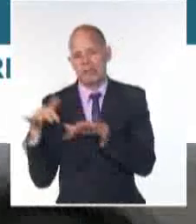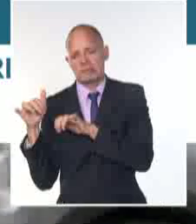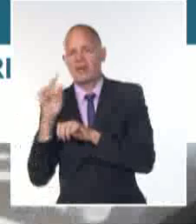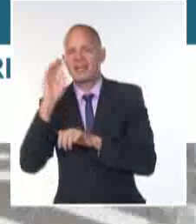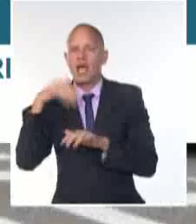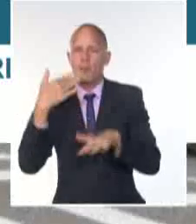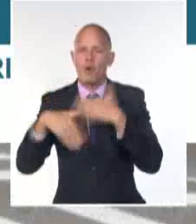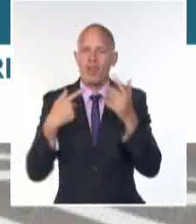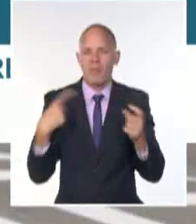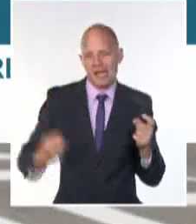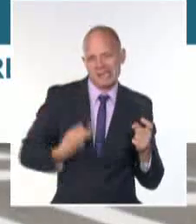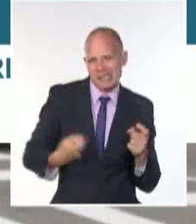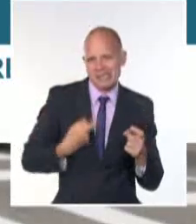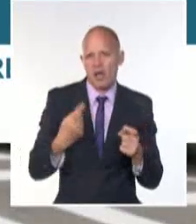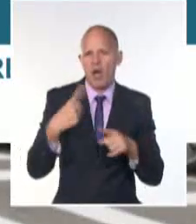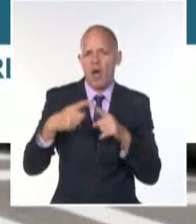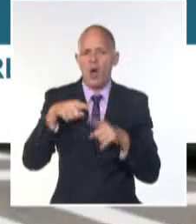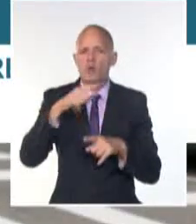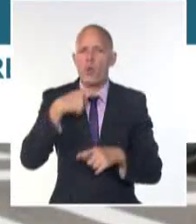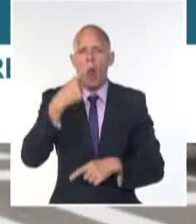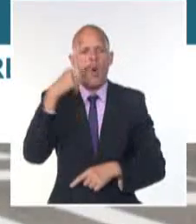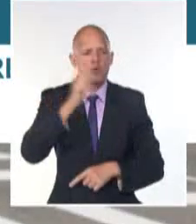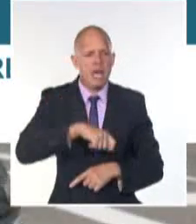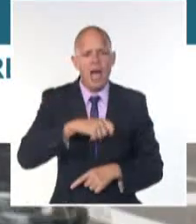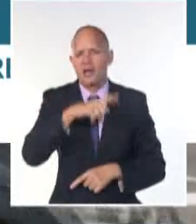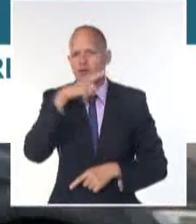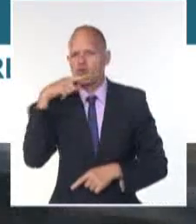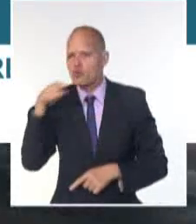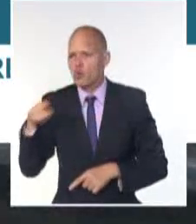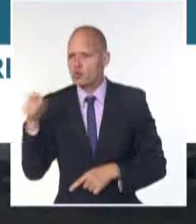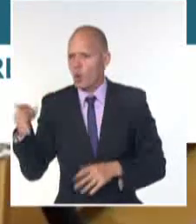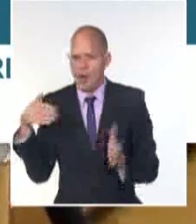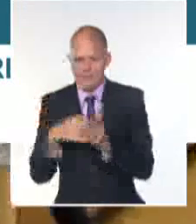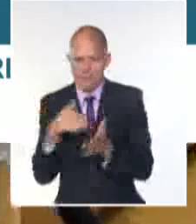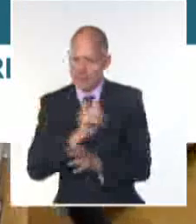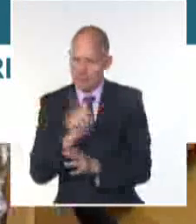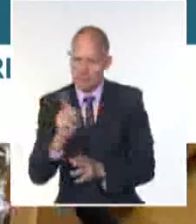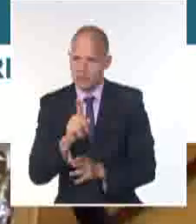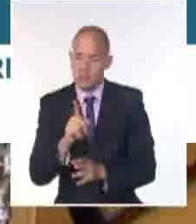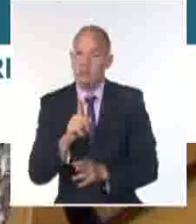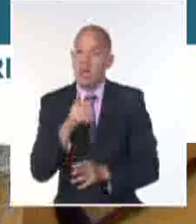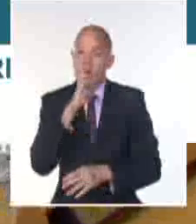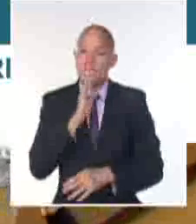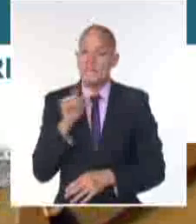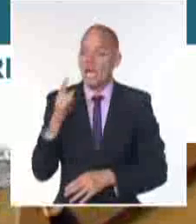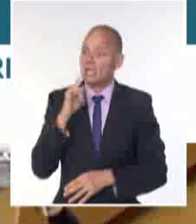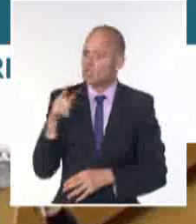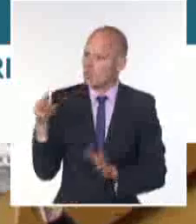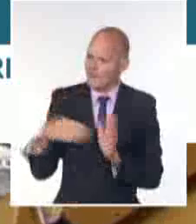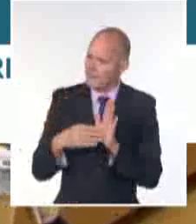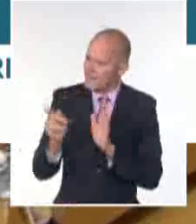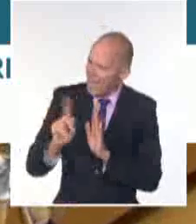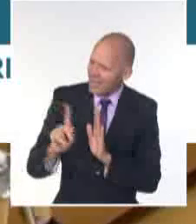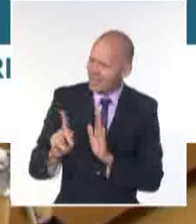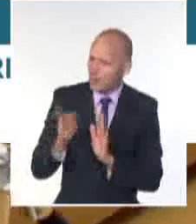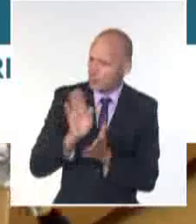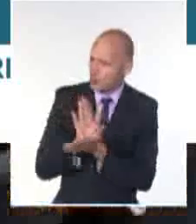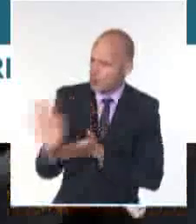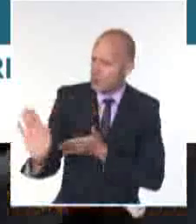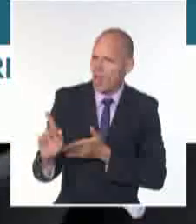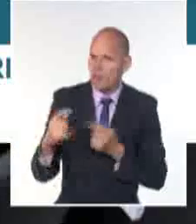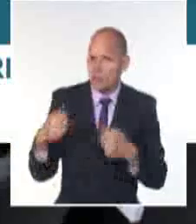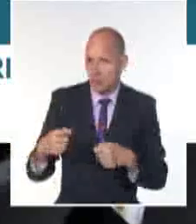sanciones económicas el rearme de Ucrania y el envío de tropas europeas a ese territorio las autoridades húngaras apuestan por una solución